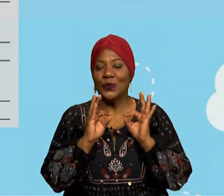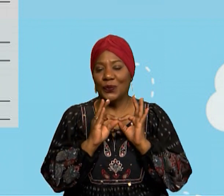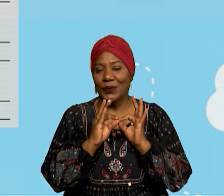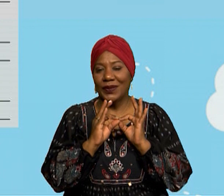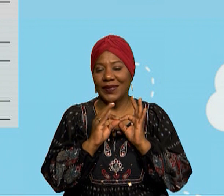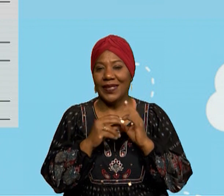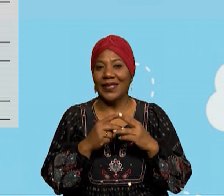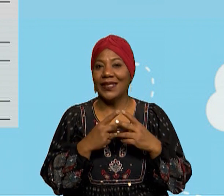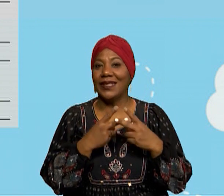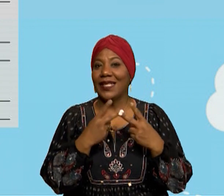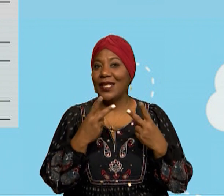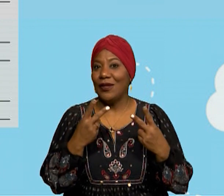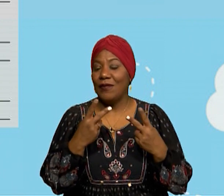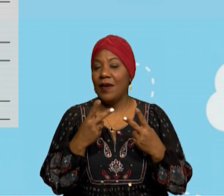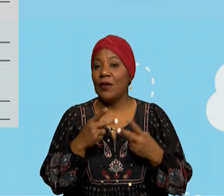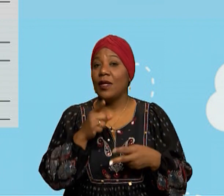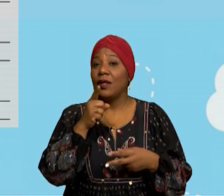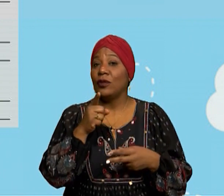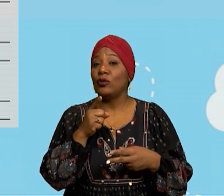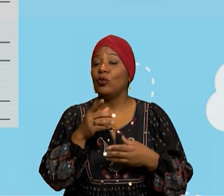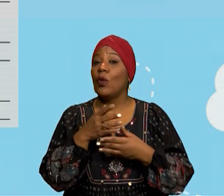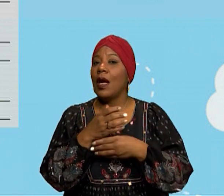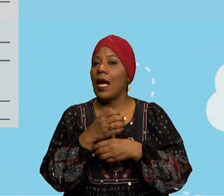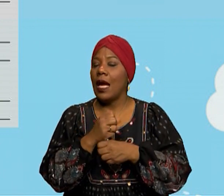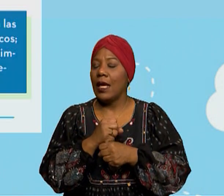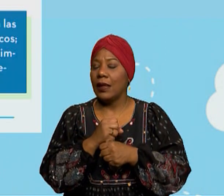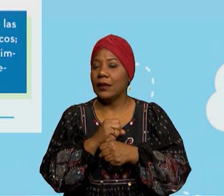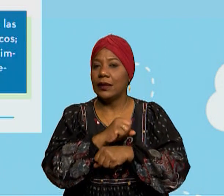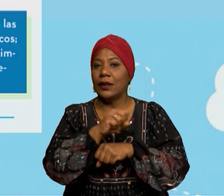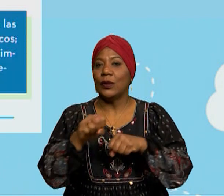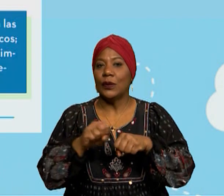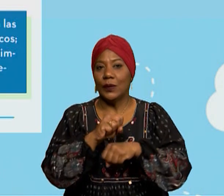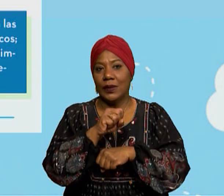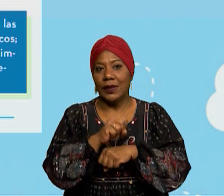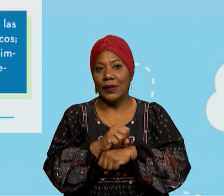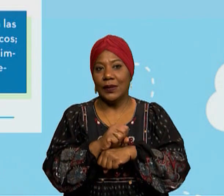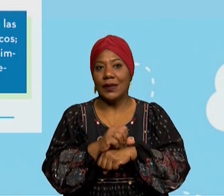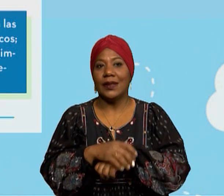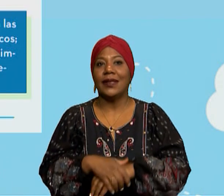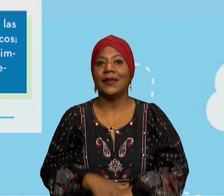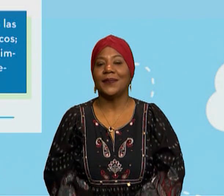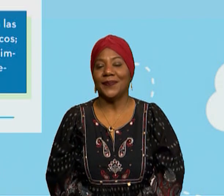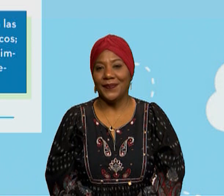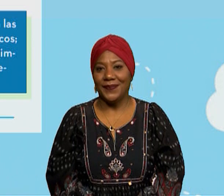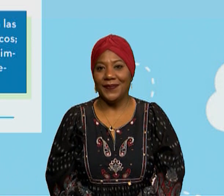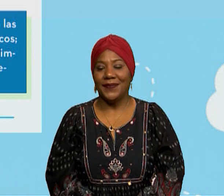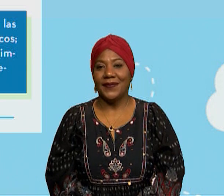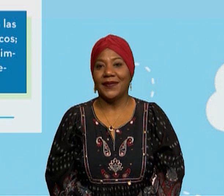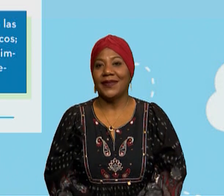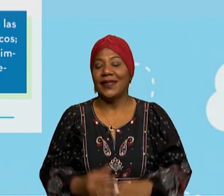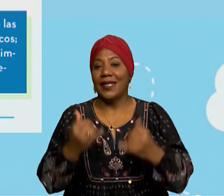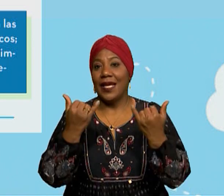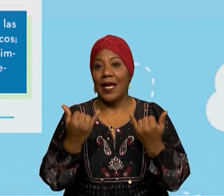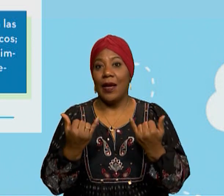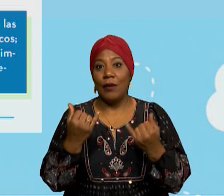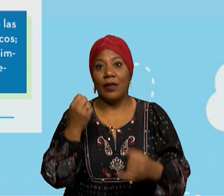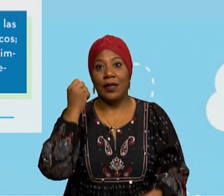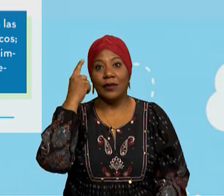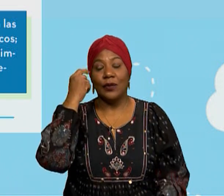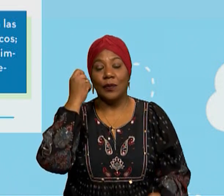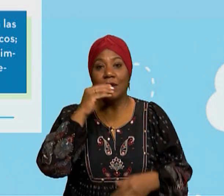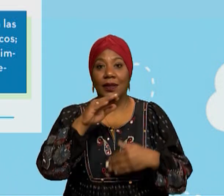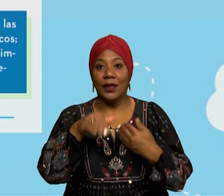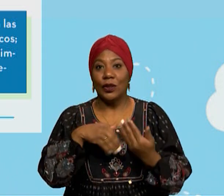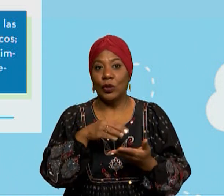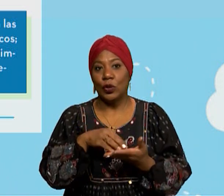también practicarlos para que tengamos una sociedad mucho mejor. Bien, te toca ahora comprender todo lo